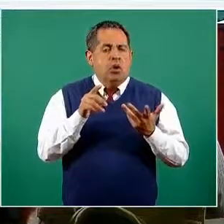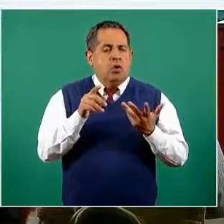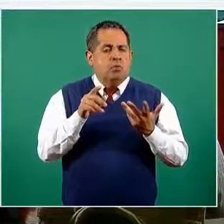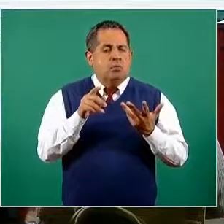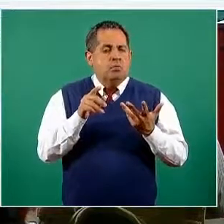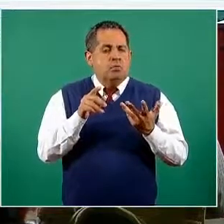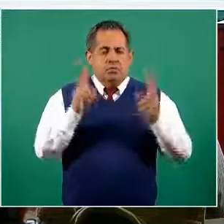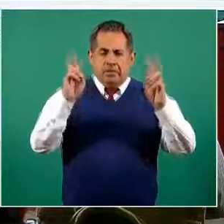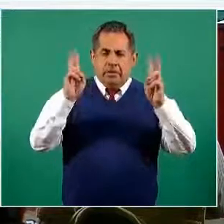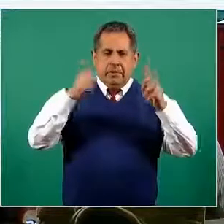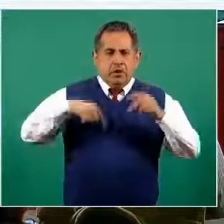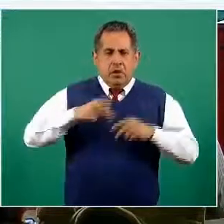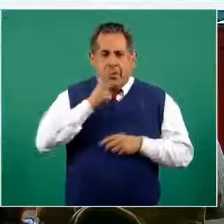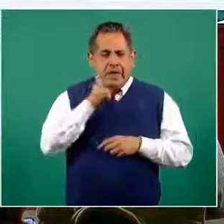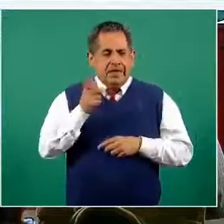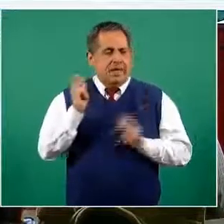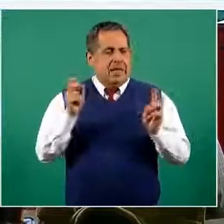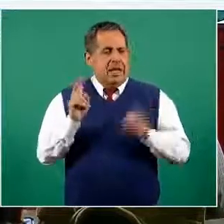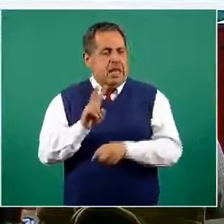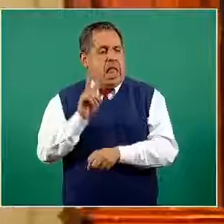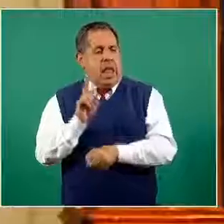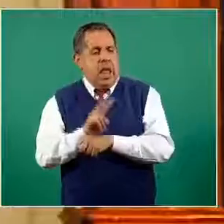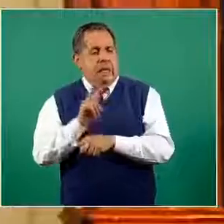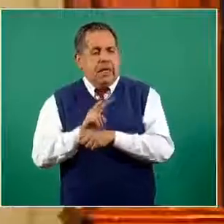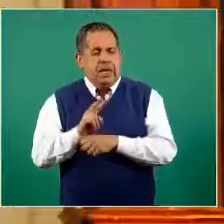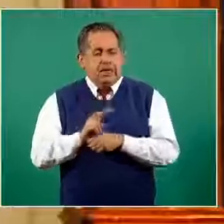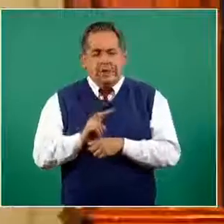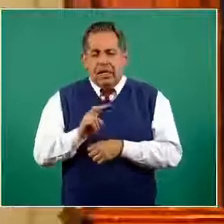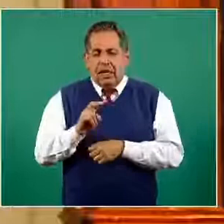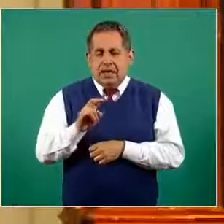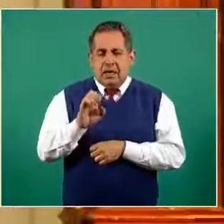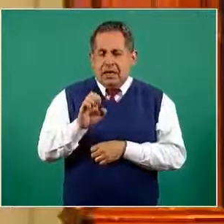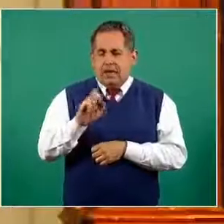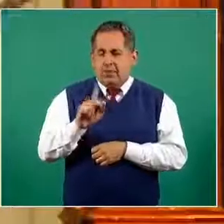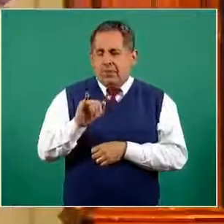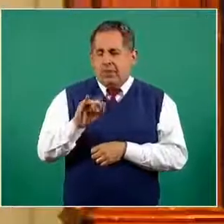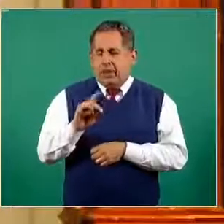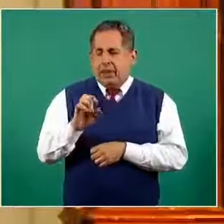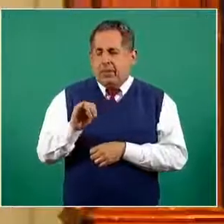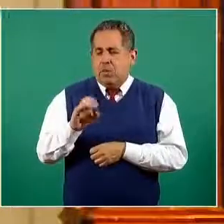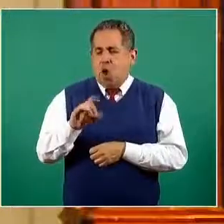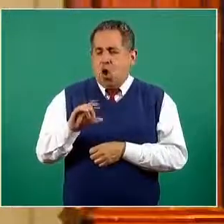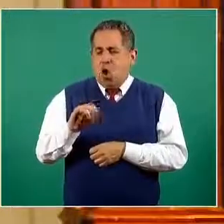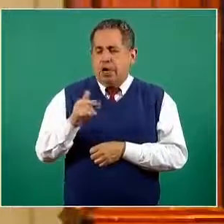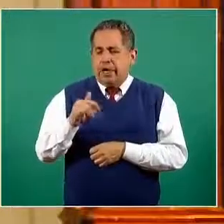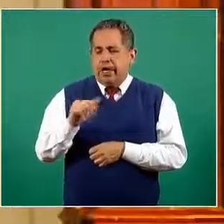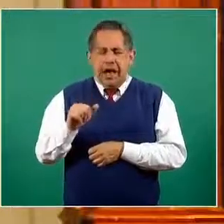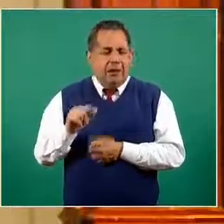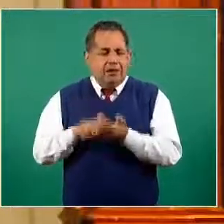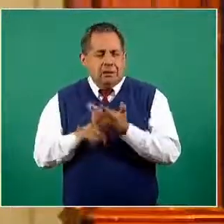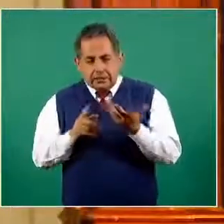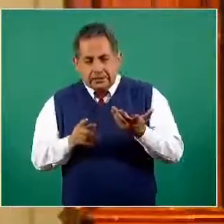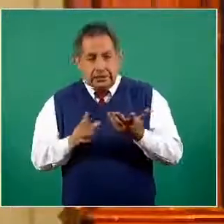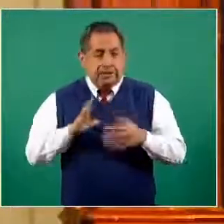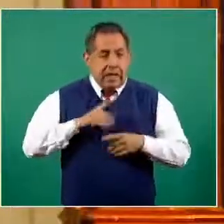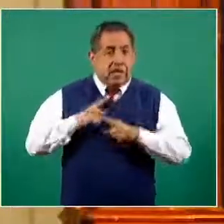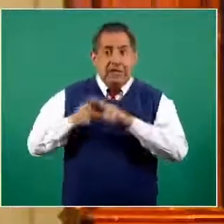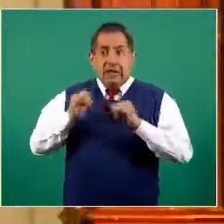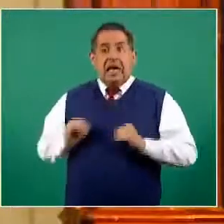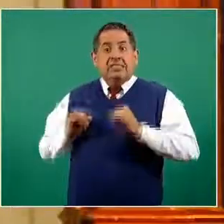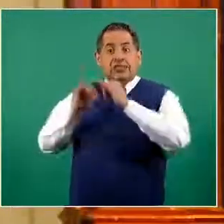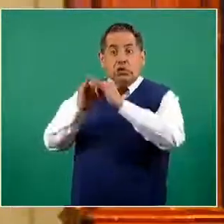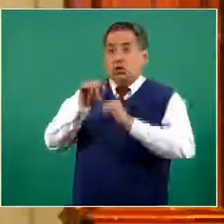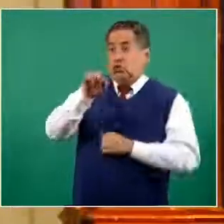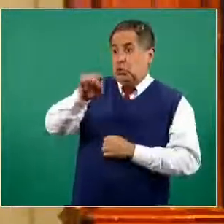un término que hemos llamado vigilancia genómica del SARS-CoV-2. Y aquí quiero comentarles que son ya varios institutos,